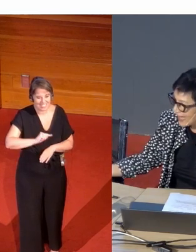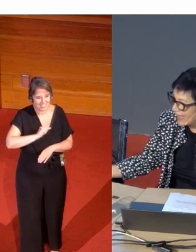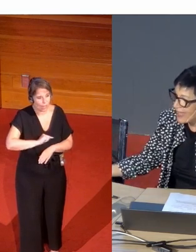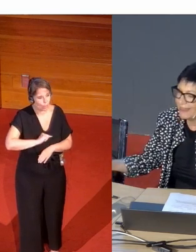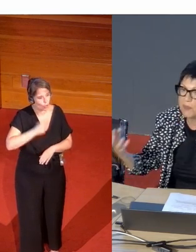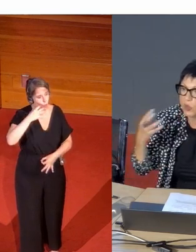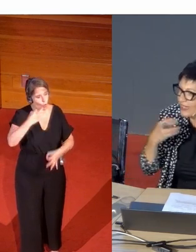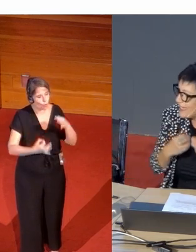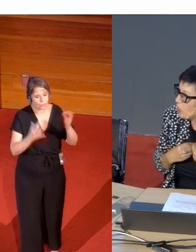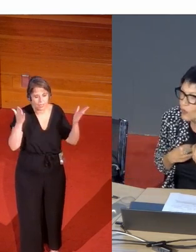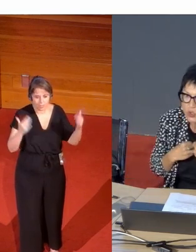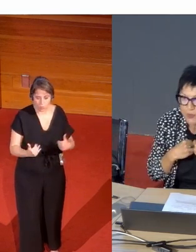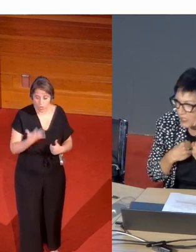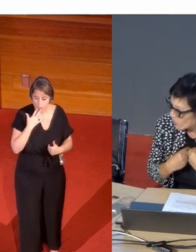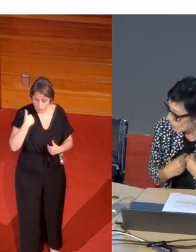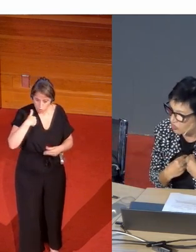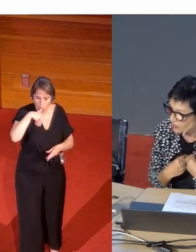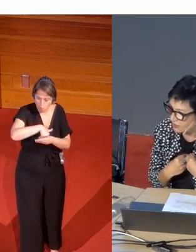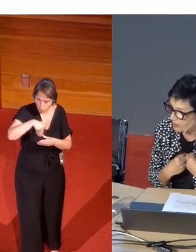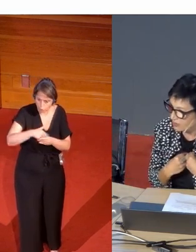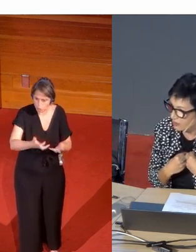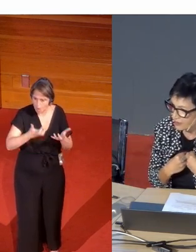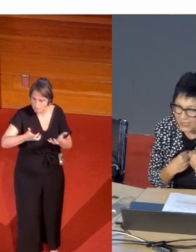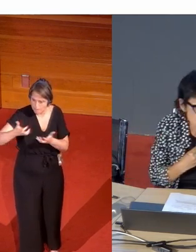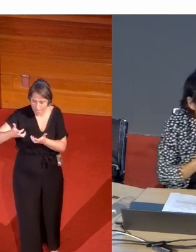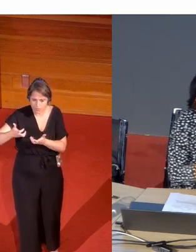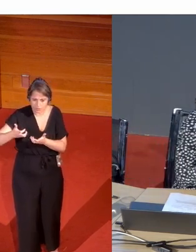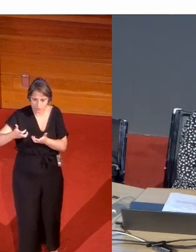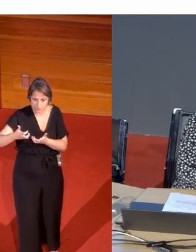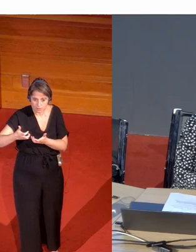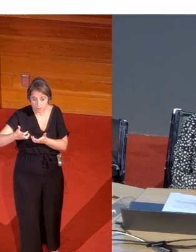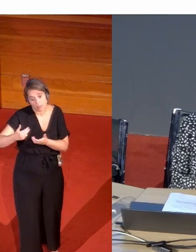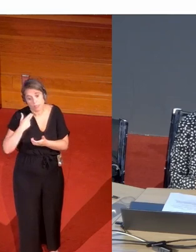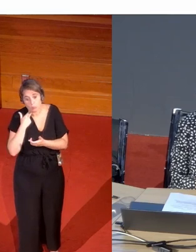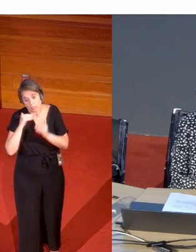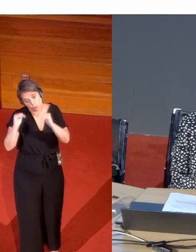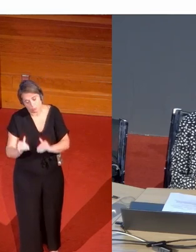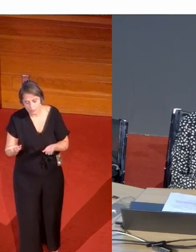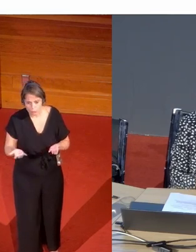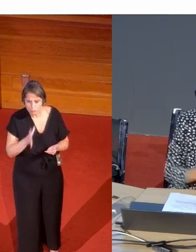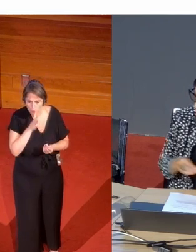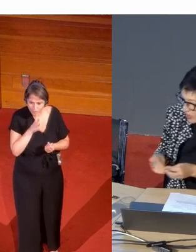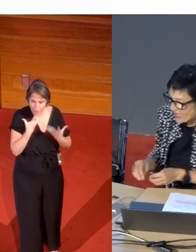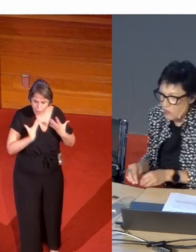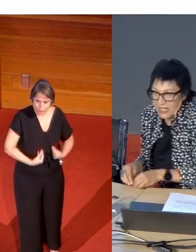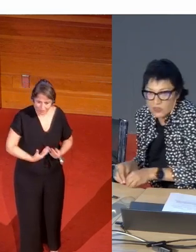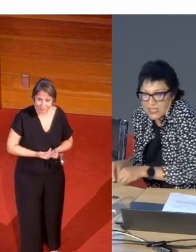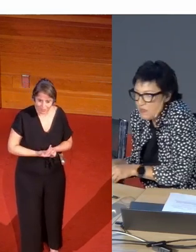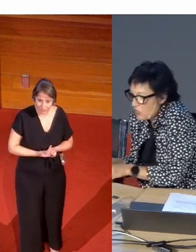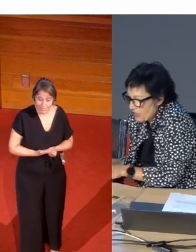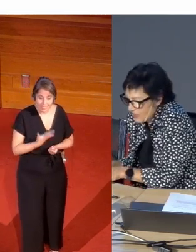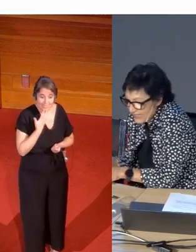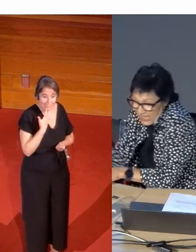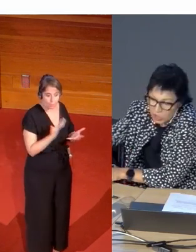injusticia de Por qué teniendo muchos más votos Tenemos muchos menos diputados por qué Si hemos